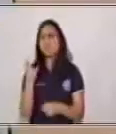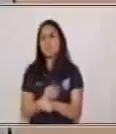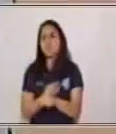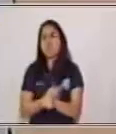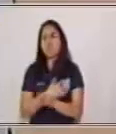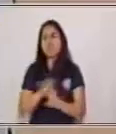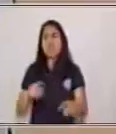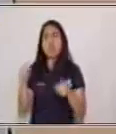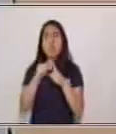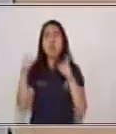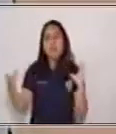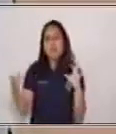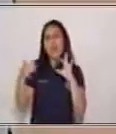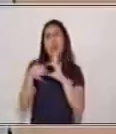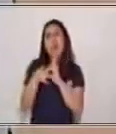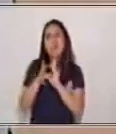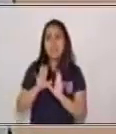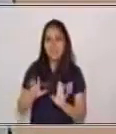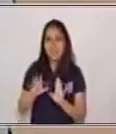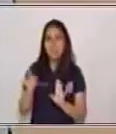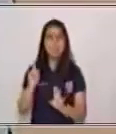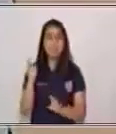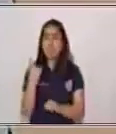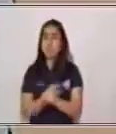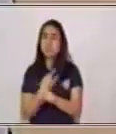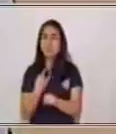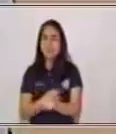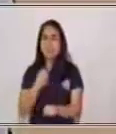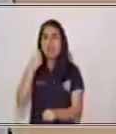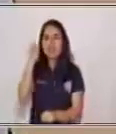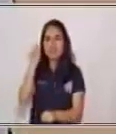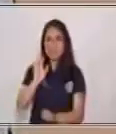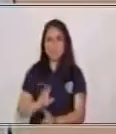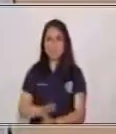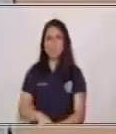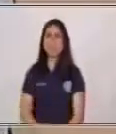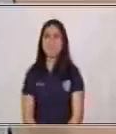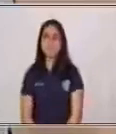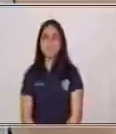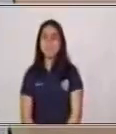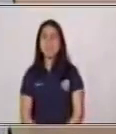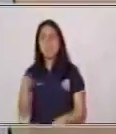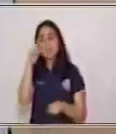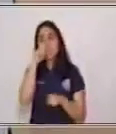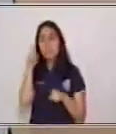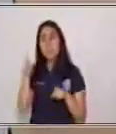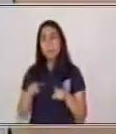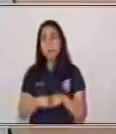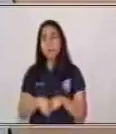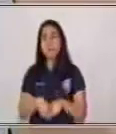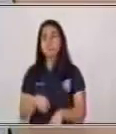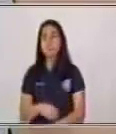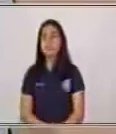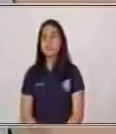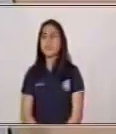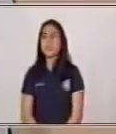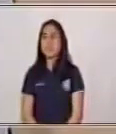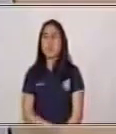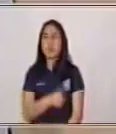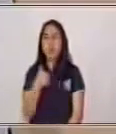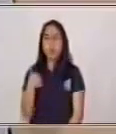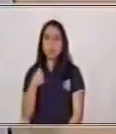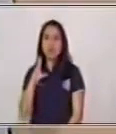dará. ¿Por qué va tildada? Aparte de que estamos hablando en pasado, ¿dónde está la sílaba tónica?